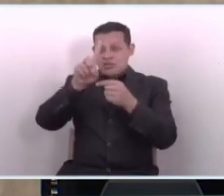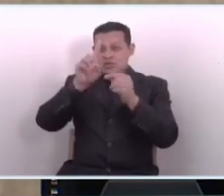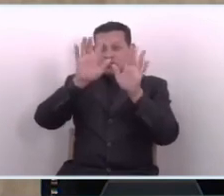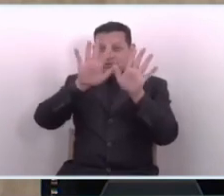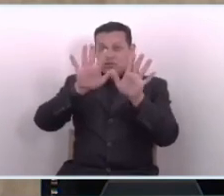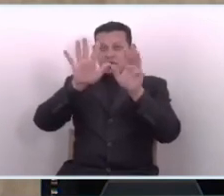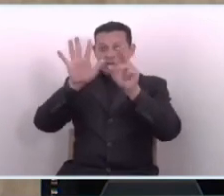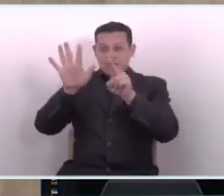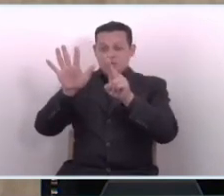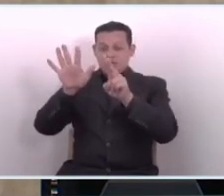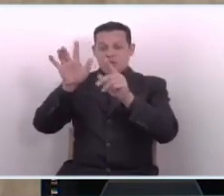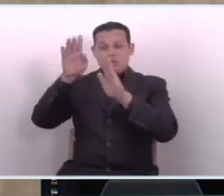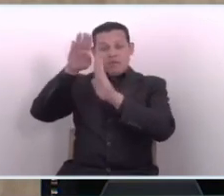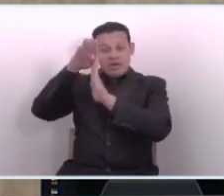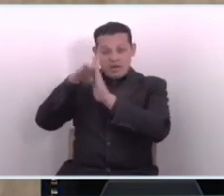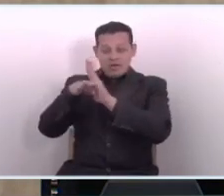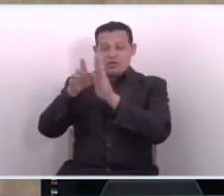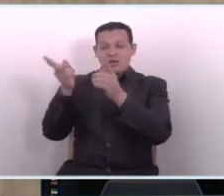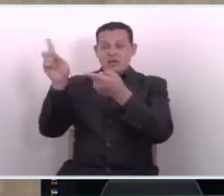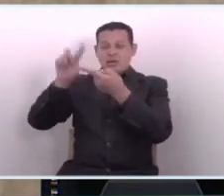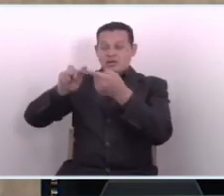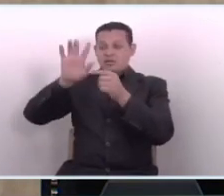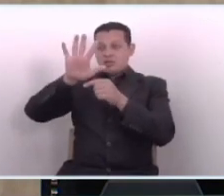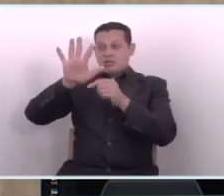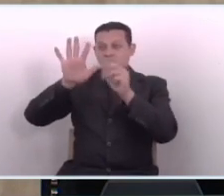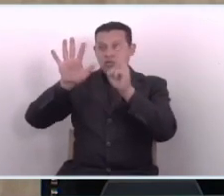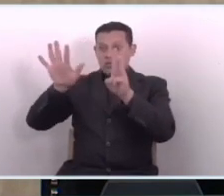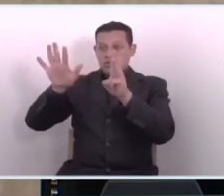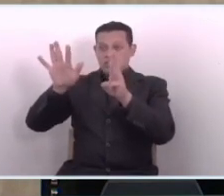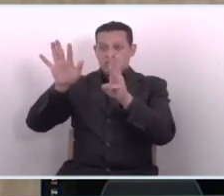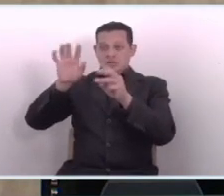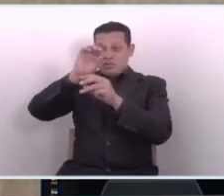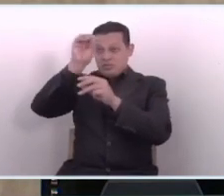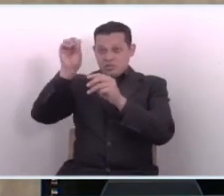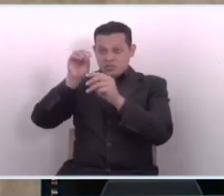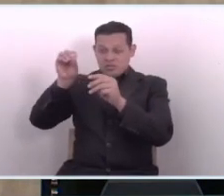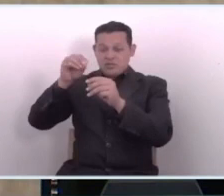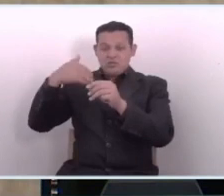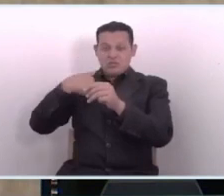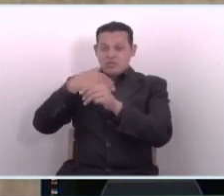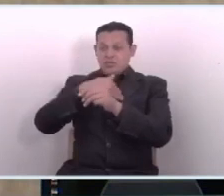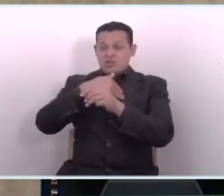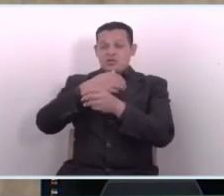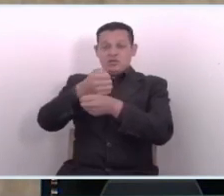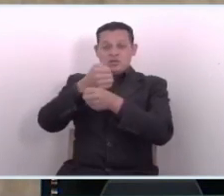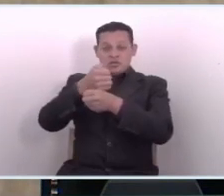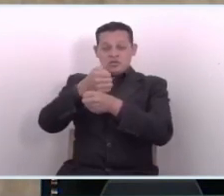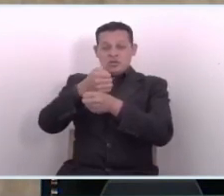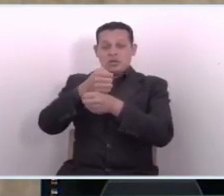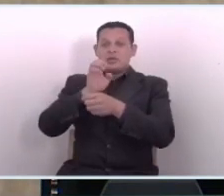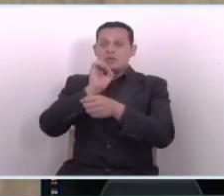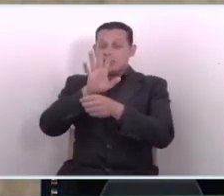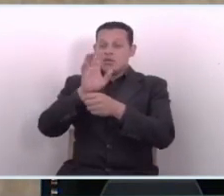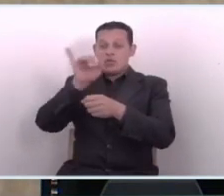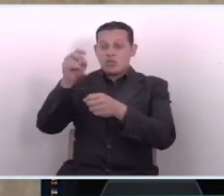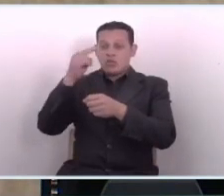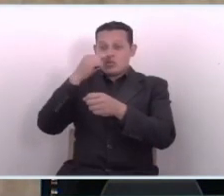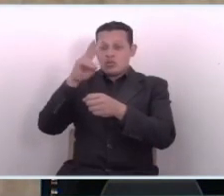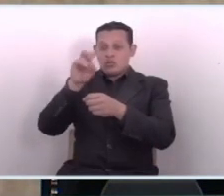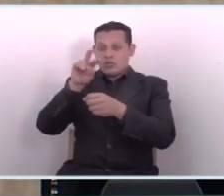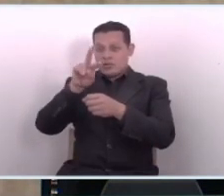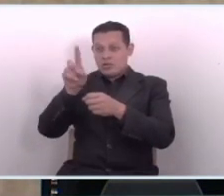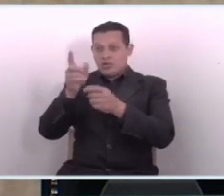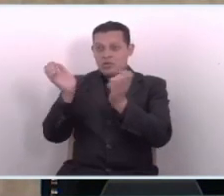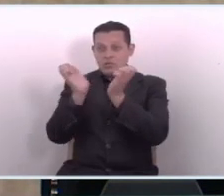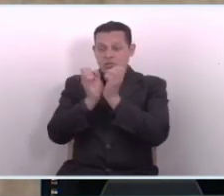a 58. Las cifras del Ministerio de Seguridad, de Justicia y Seguridad detallan además que entre junio de